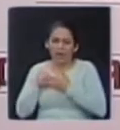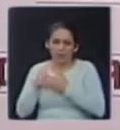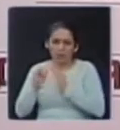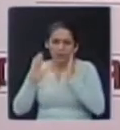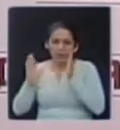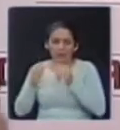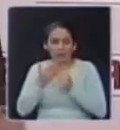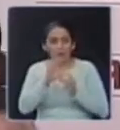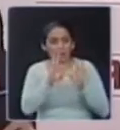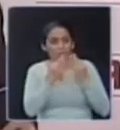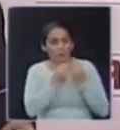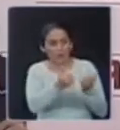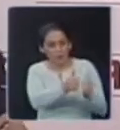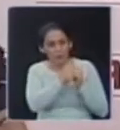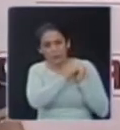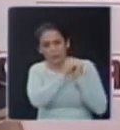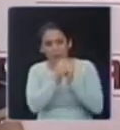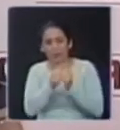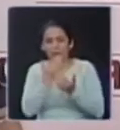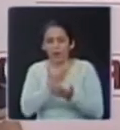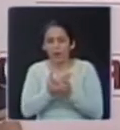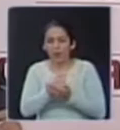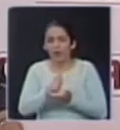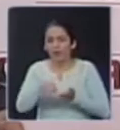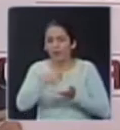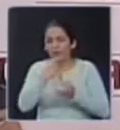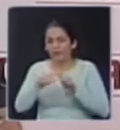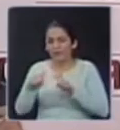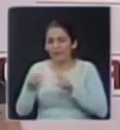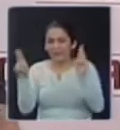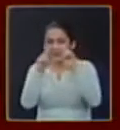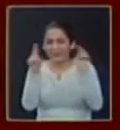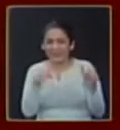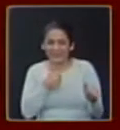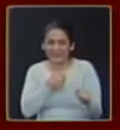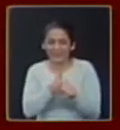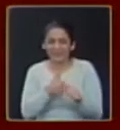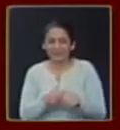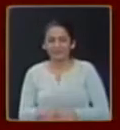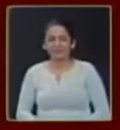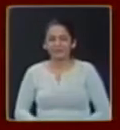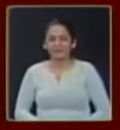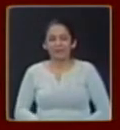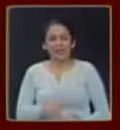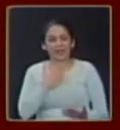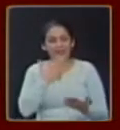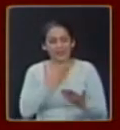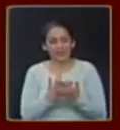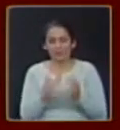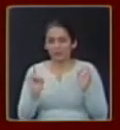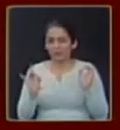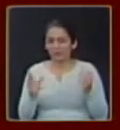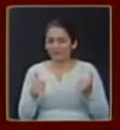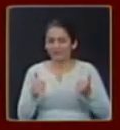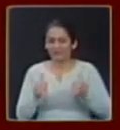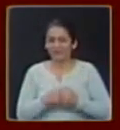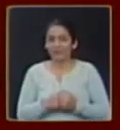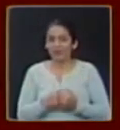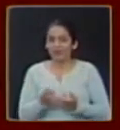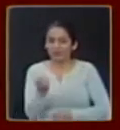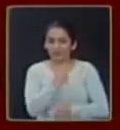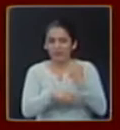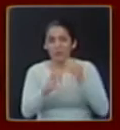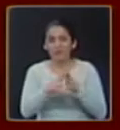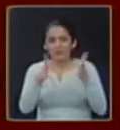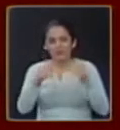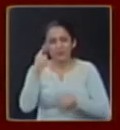familia este 23 y aprovechar para empezar con pie derecho las Navidades. Gracias por acompañarnos, Pamela. Éxitos, estoy segura que van a vender absolutamente